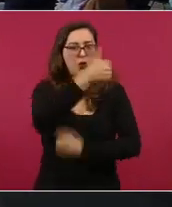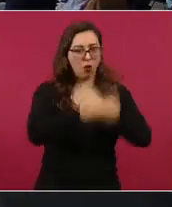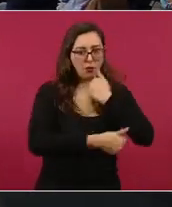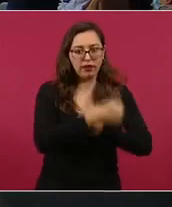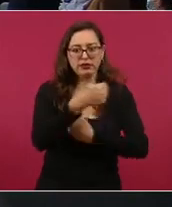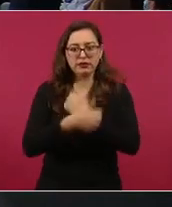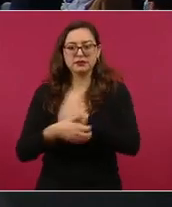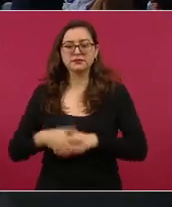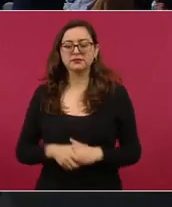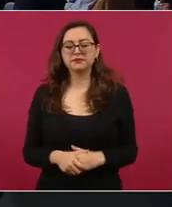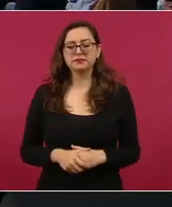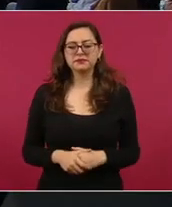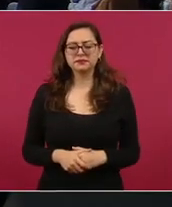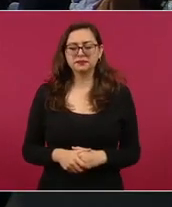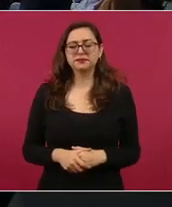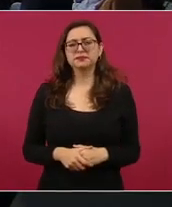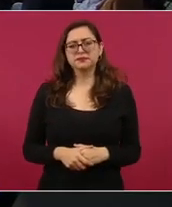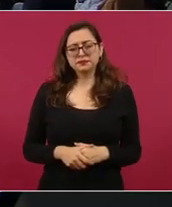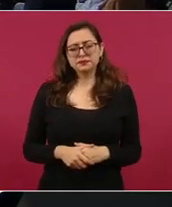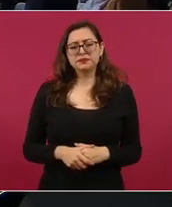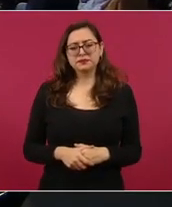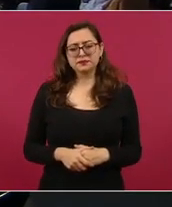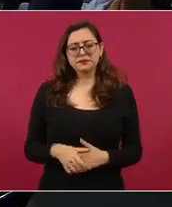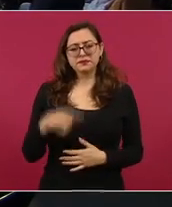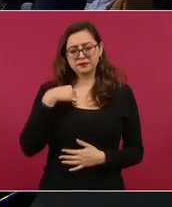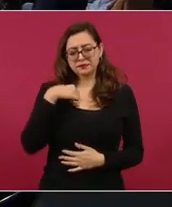sí, yo pienso que